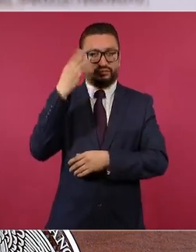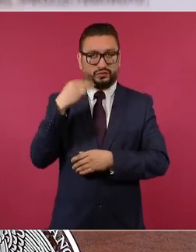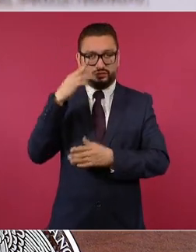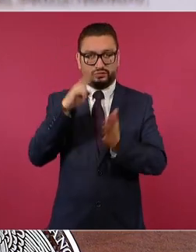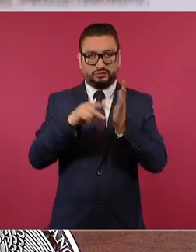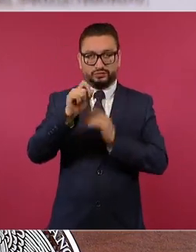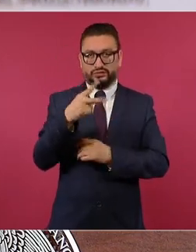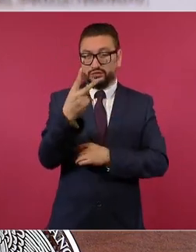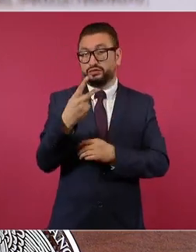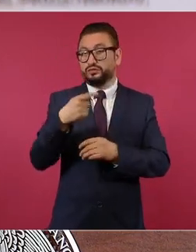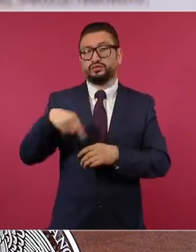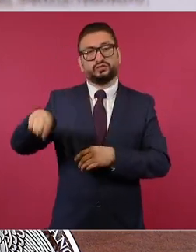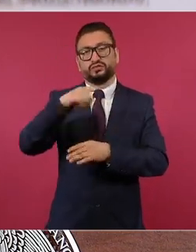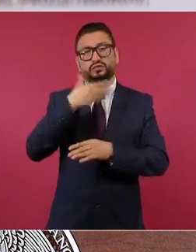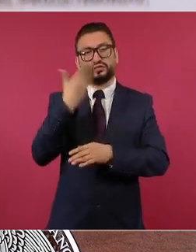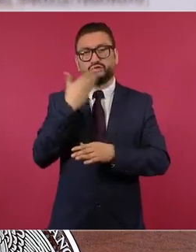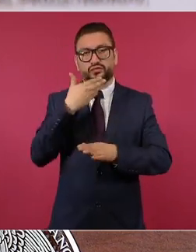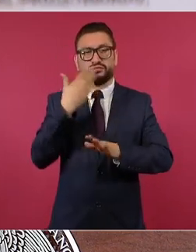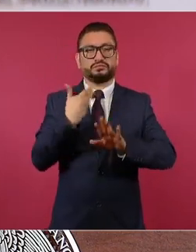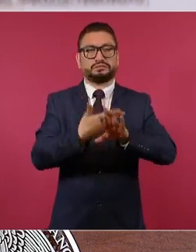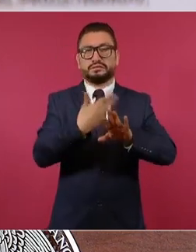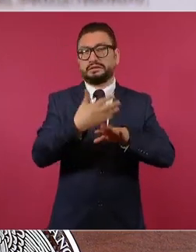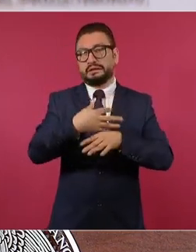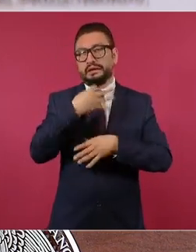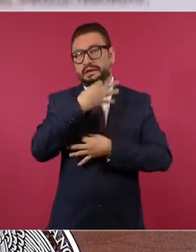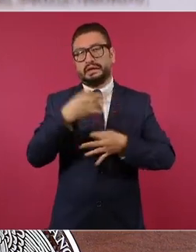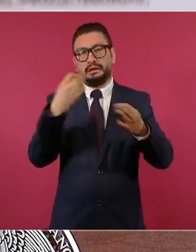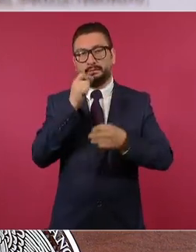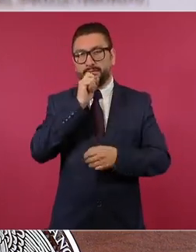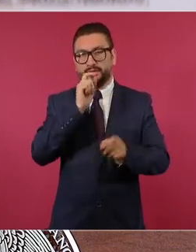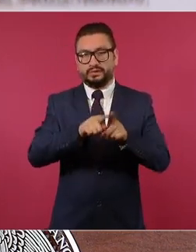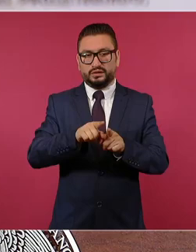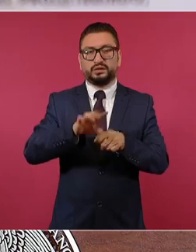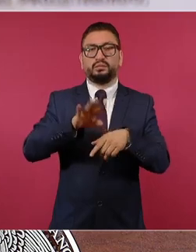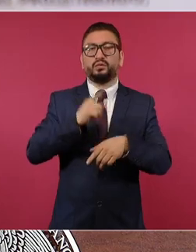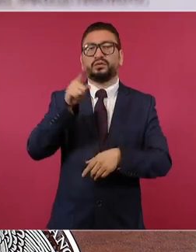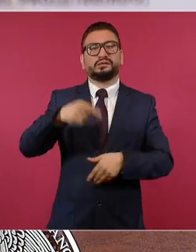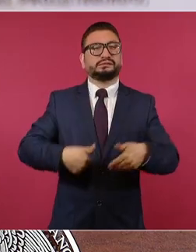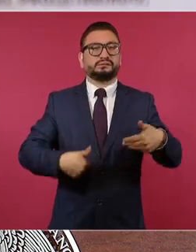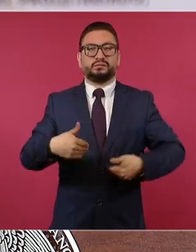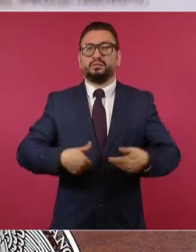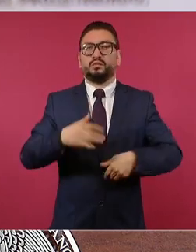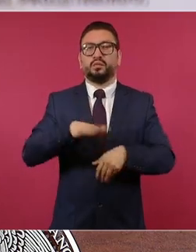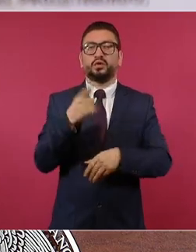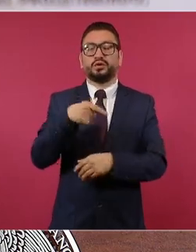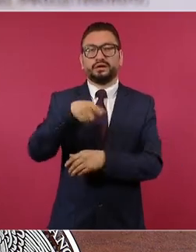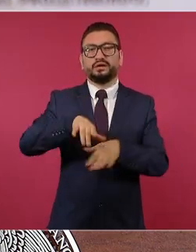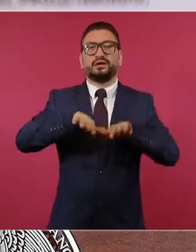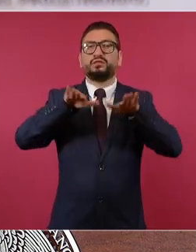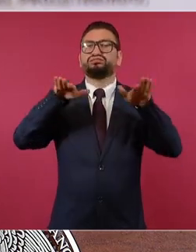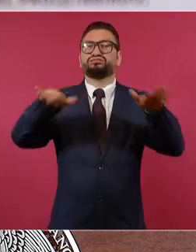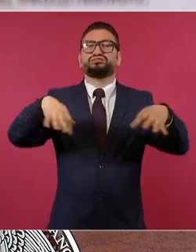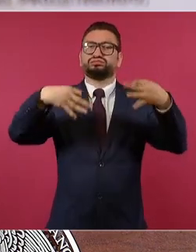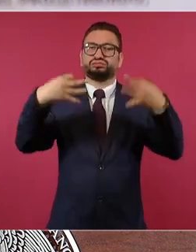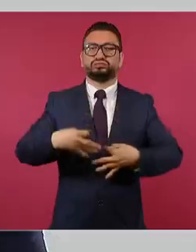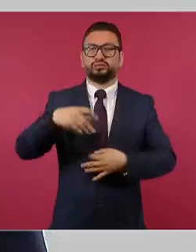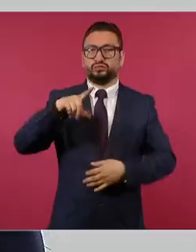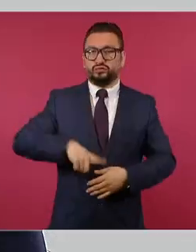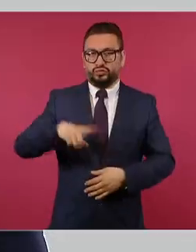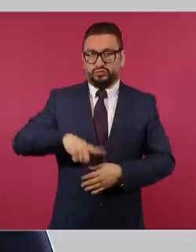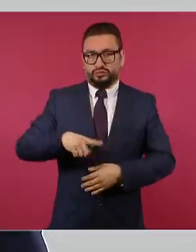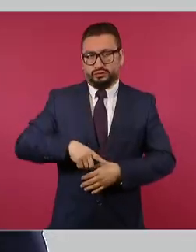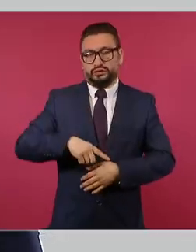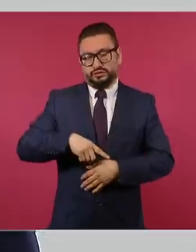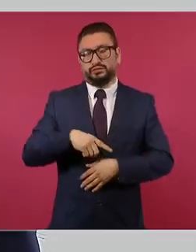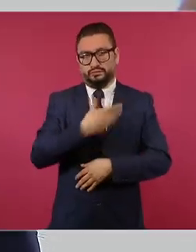2022, cuando comenzó a funcionar. Y es que, miren, les duele que sea una de las obras emblemáticas del gobierno